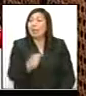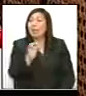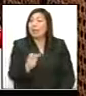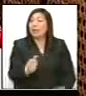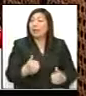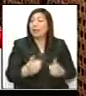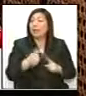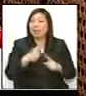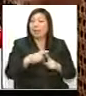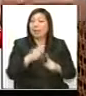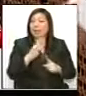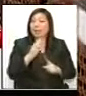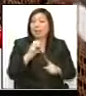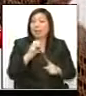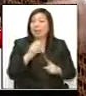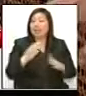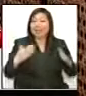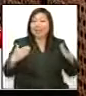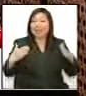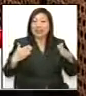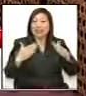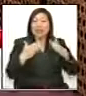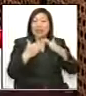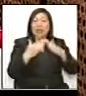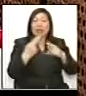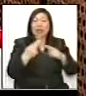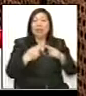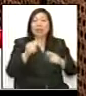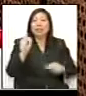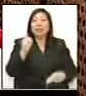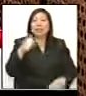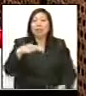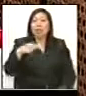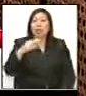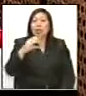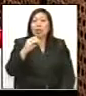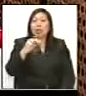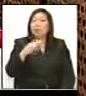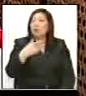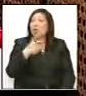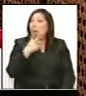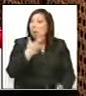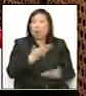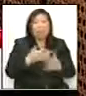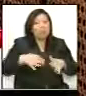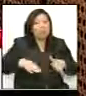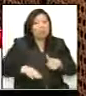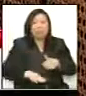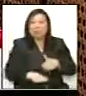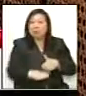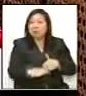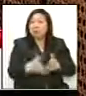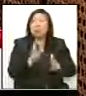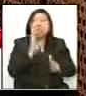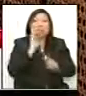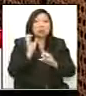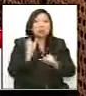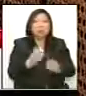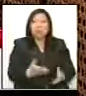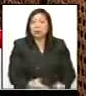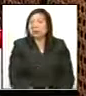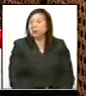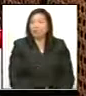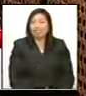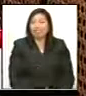tiene TB está en el Cerro San Cosme, donde no tienen agua, no tienen desagüe, no tienen pistas, no hay recojo de basura, por lo